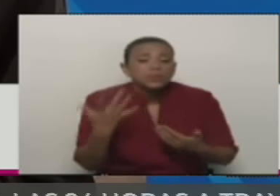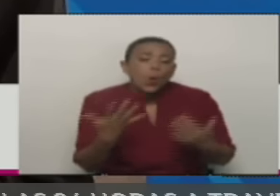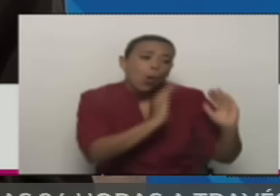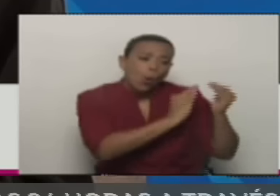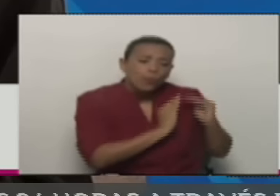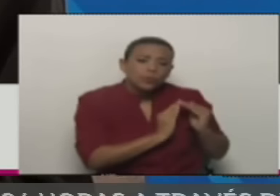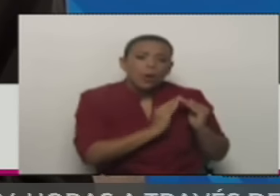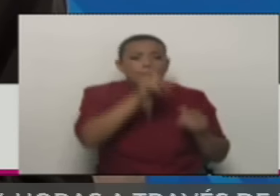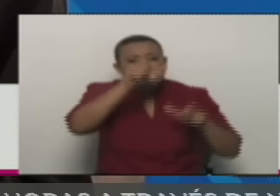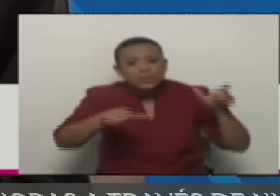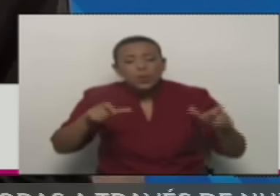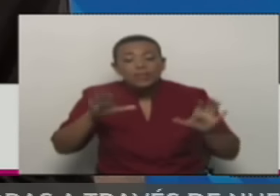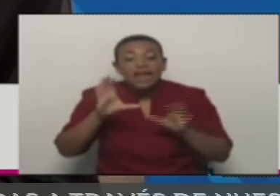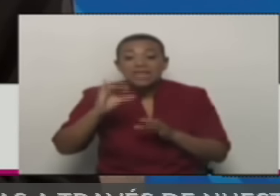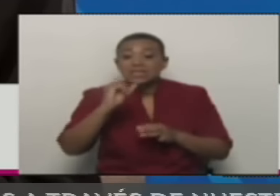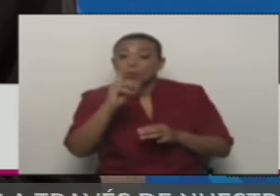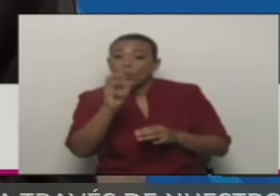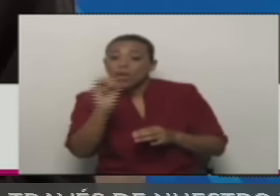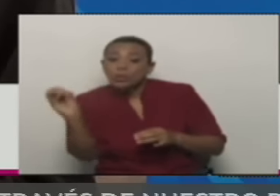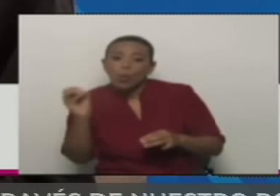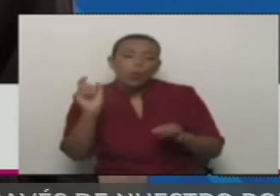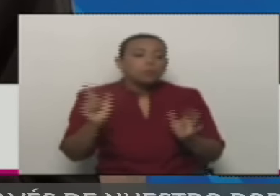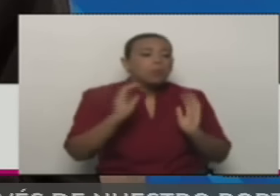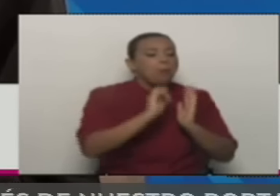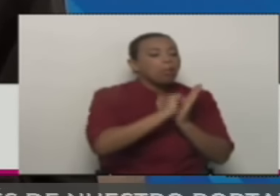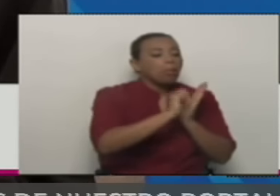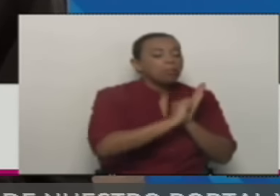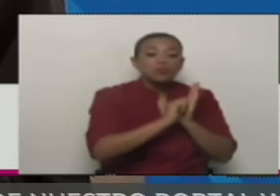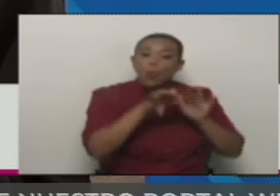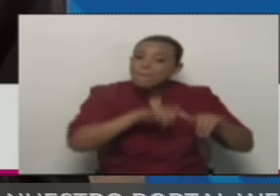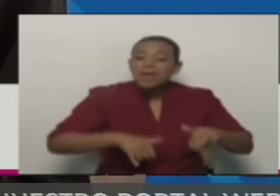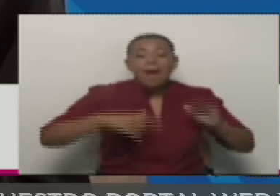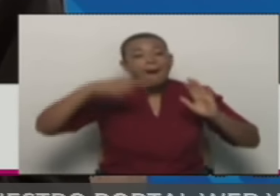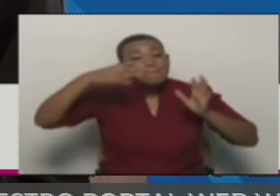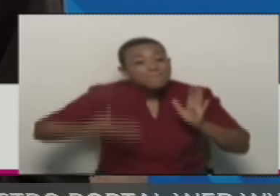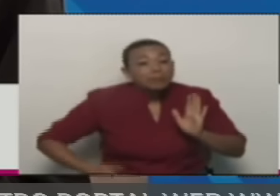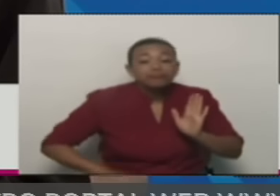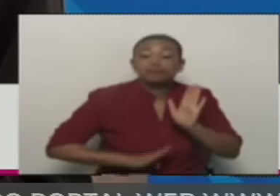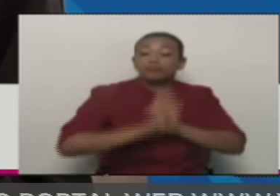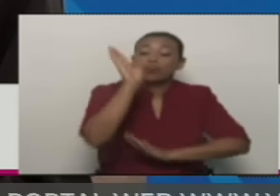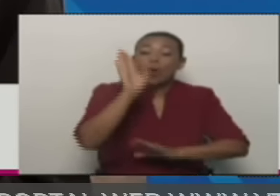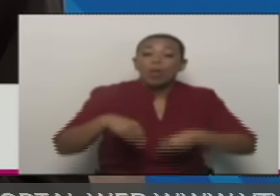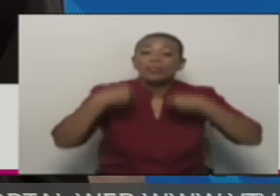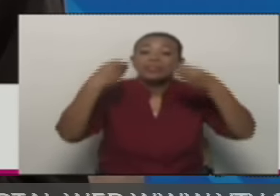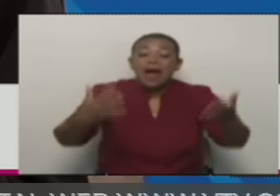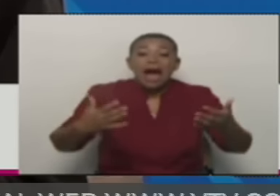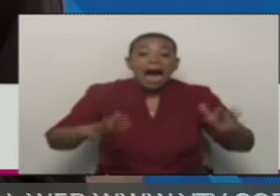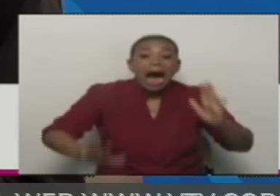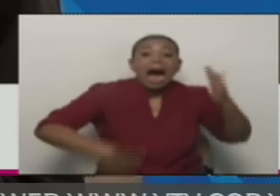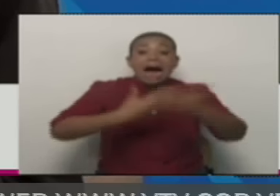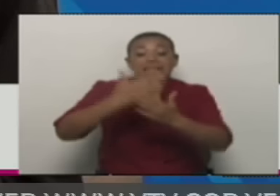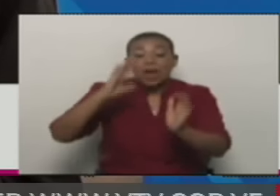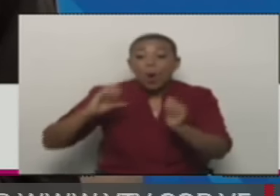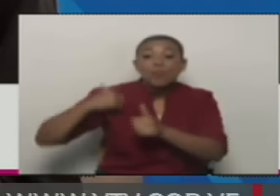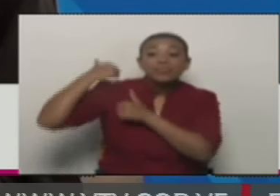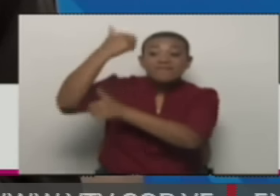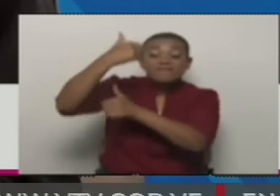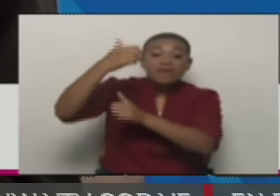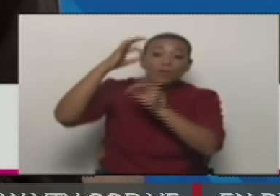la visión de los circuitos comunales no queden como en un nivel local, sino que permeen absolutamente todos los niveles de dirección desde el punto de vista del Estado